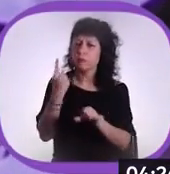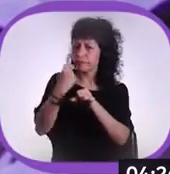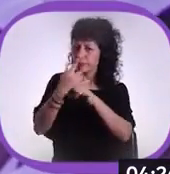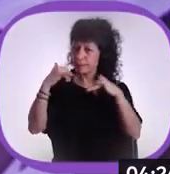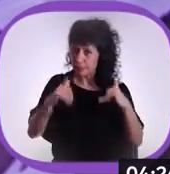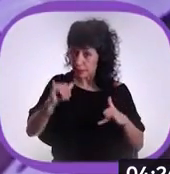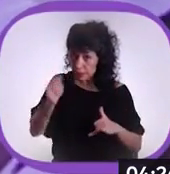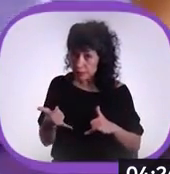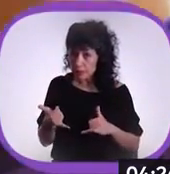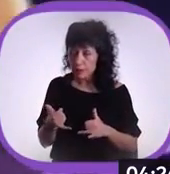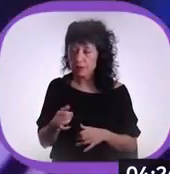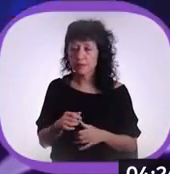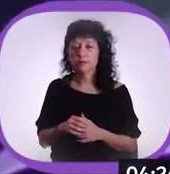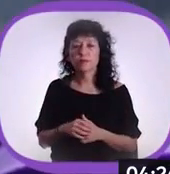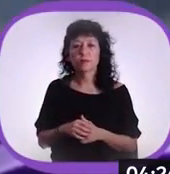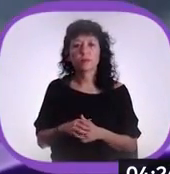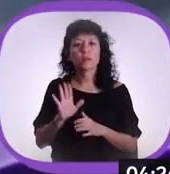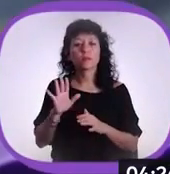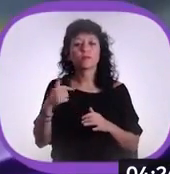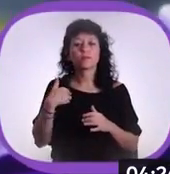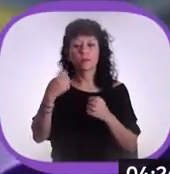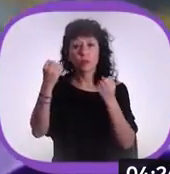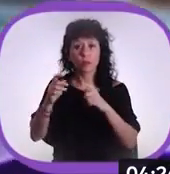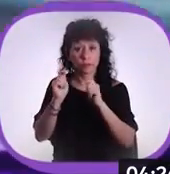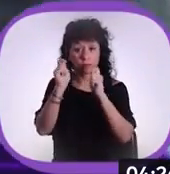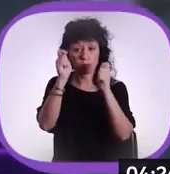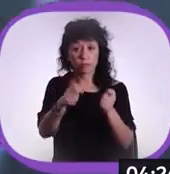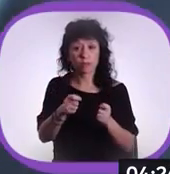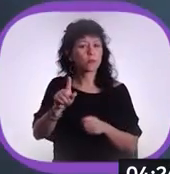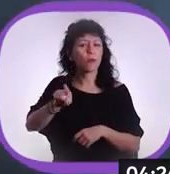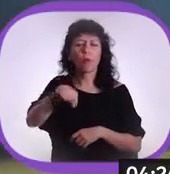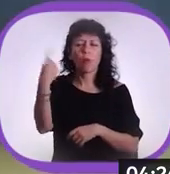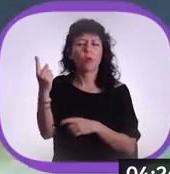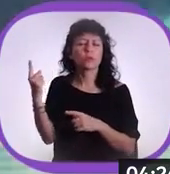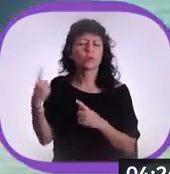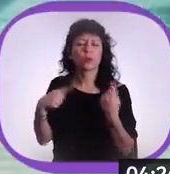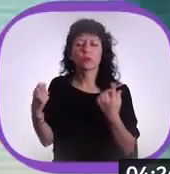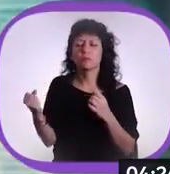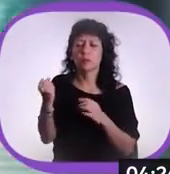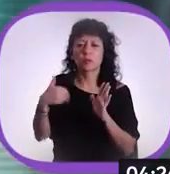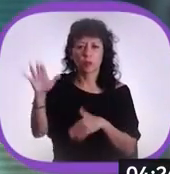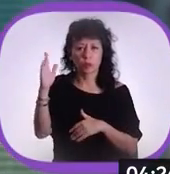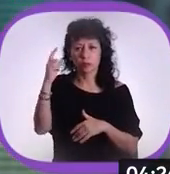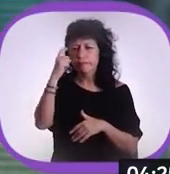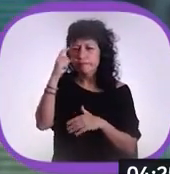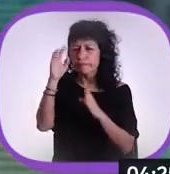sí, sí. Les obsequio mis rebanadas. Tengo mejores cosas en qué ocupar mi pensamiento.